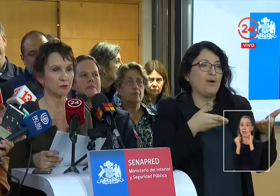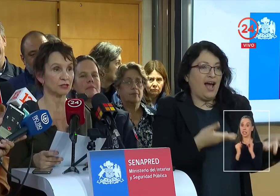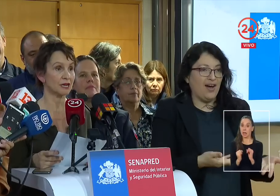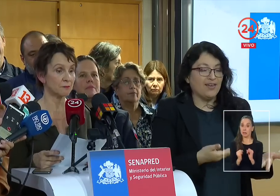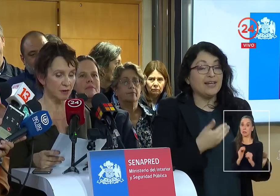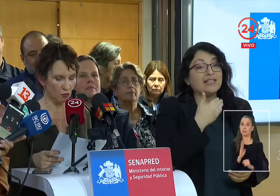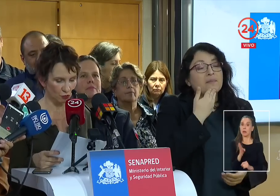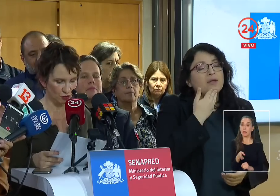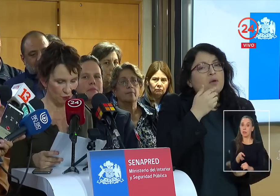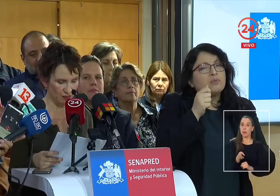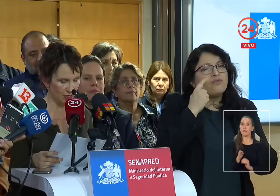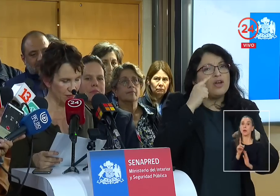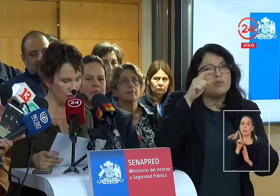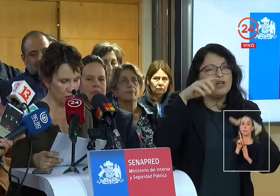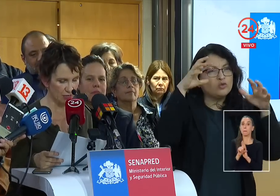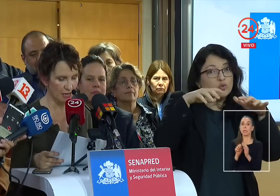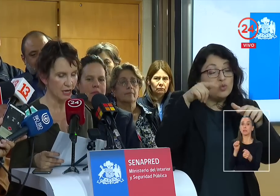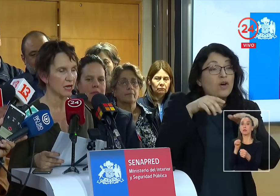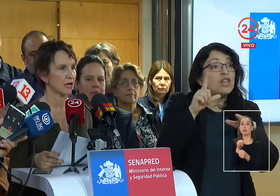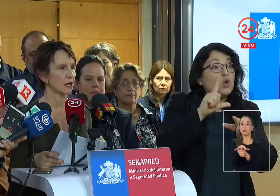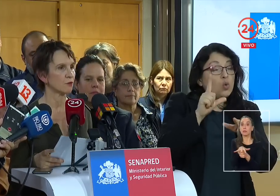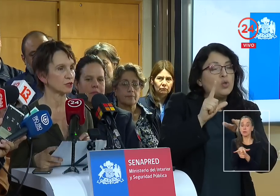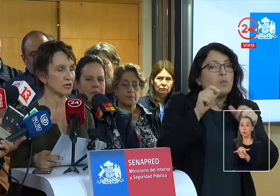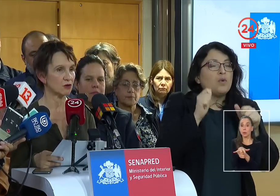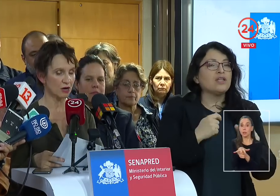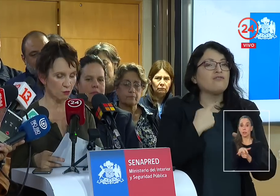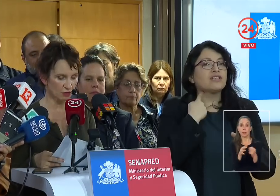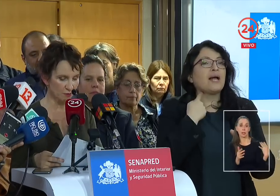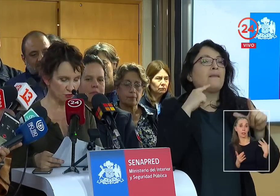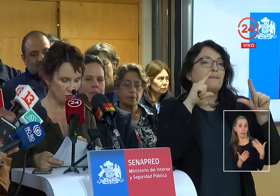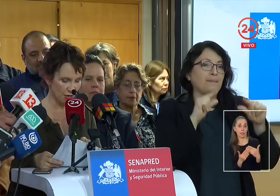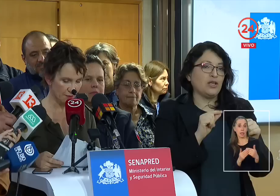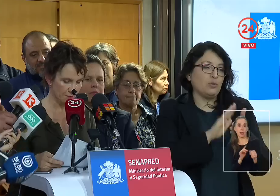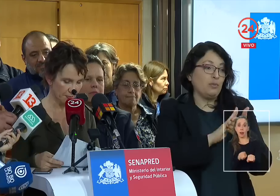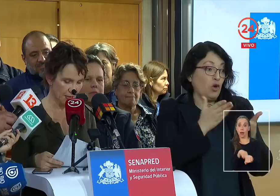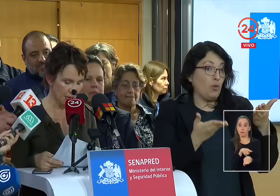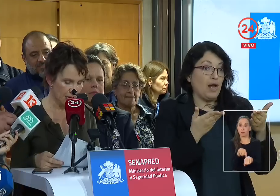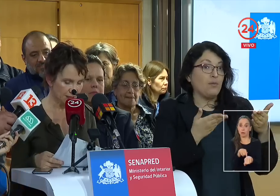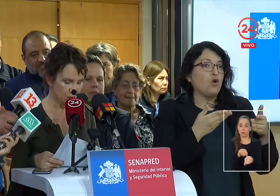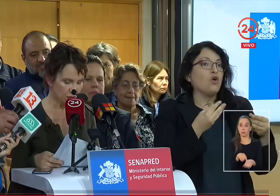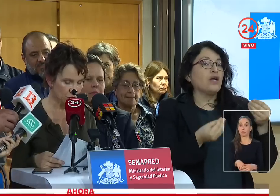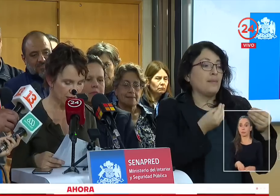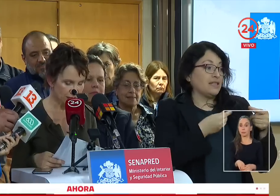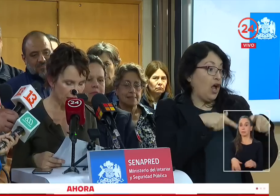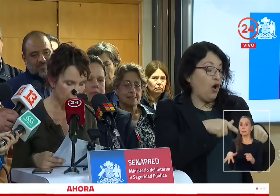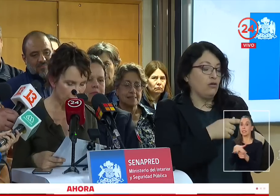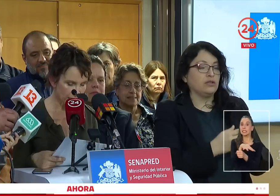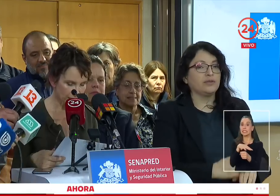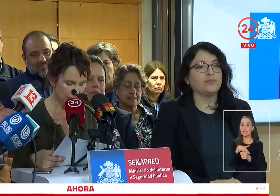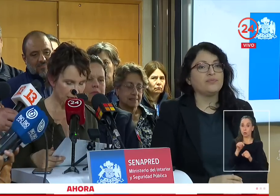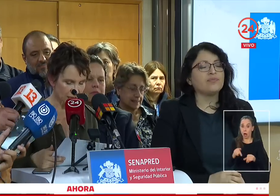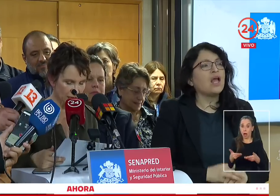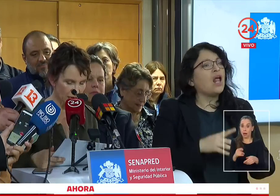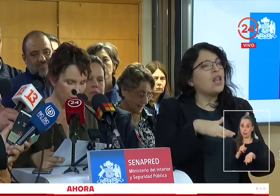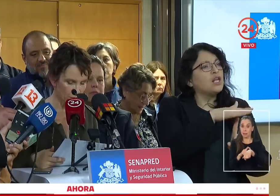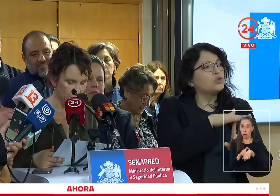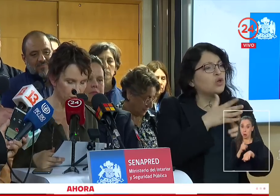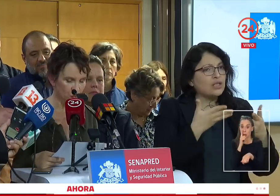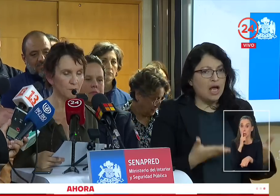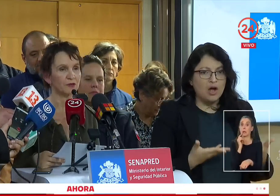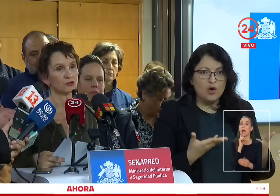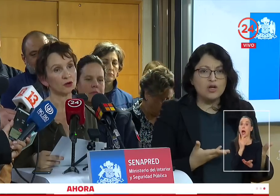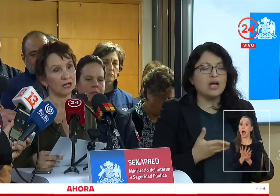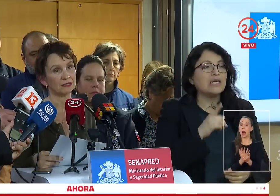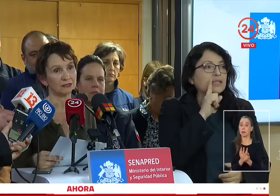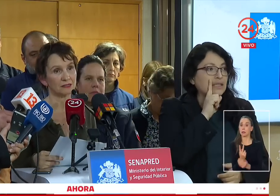digamos tener menos consecuencias de lo que hemos tenido las últimas horas las situaciones a estas horas es que tenemos